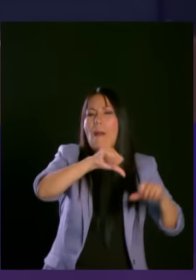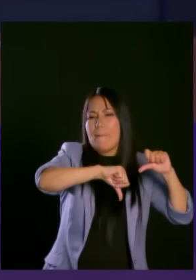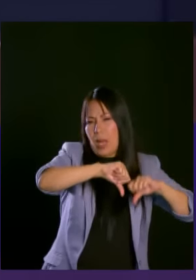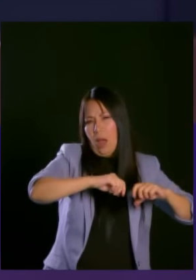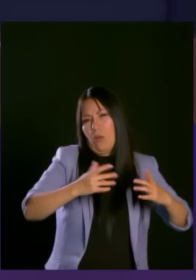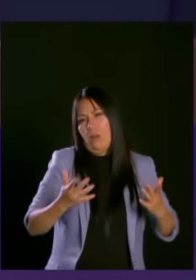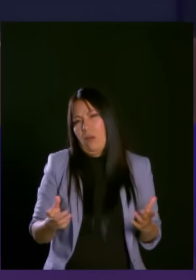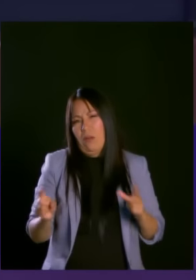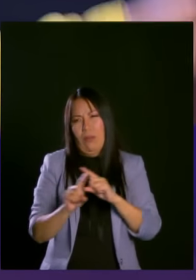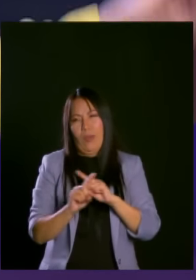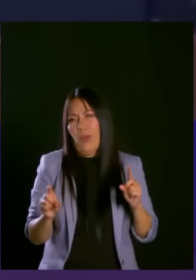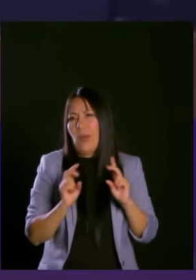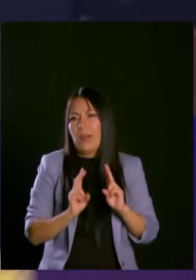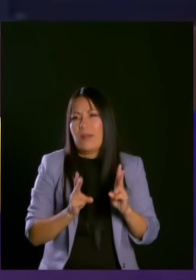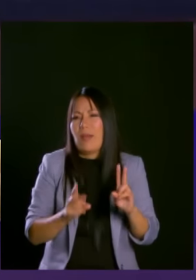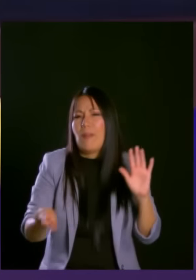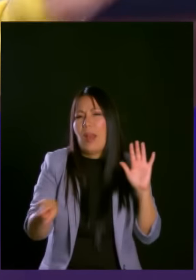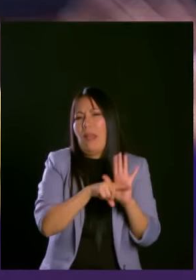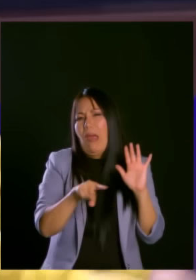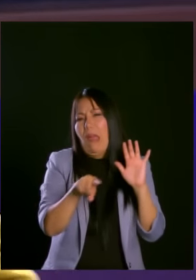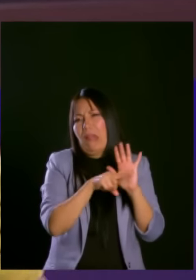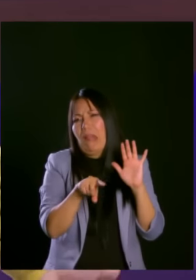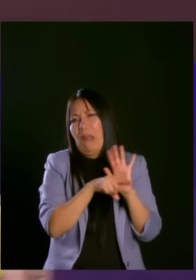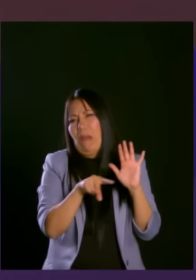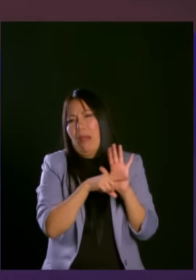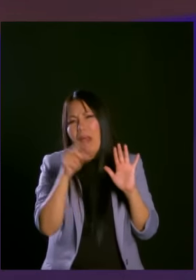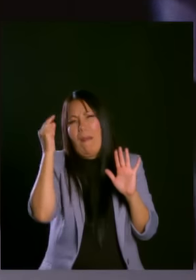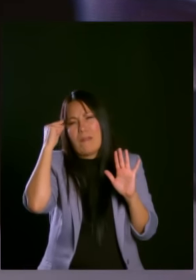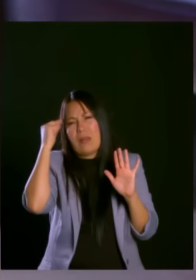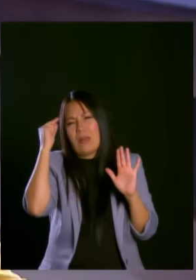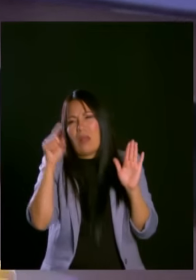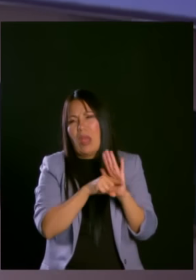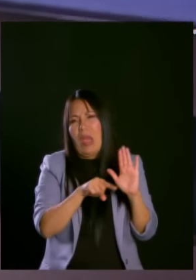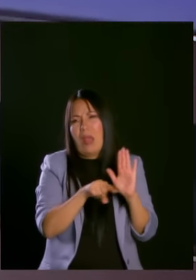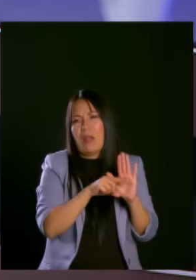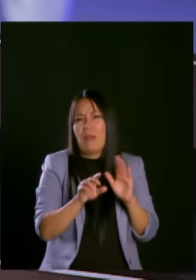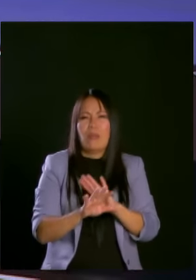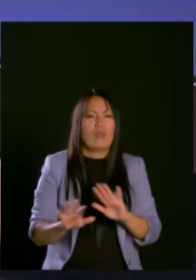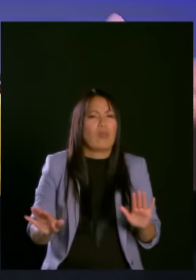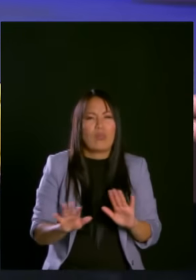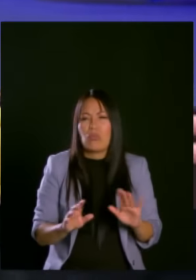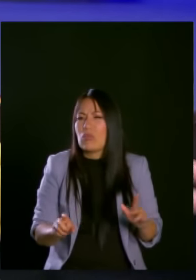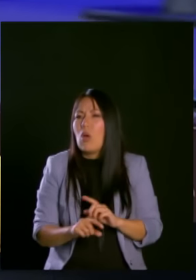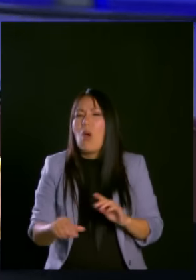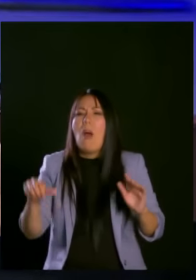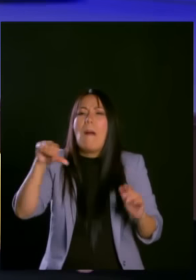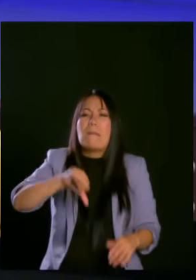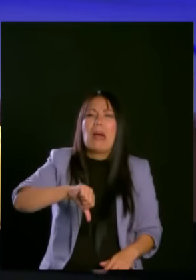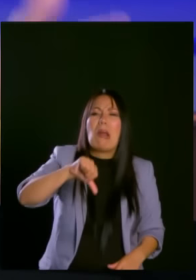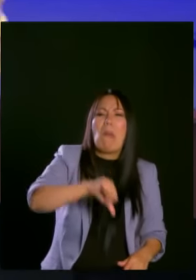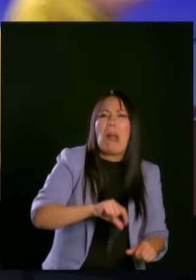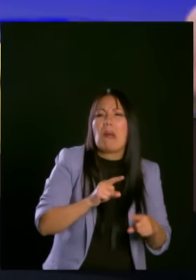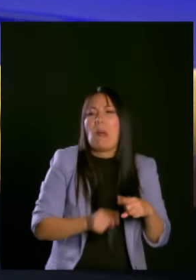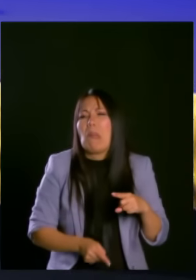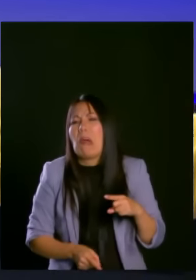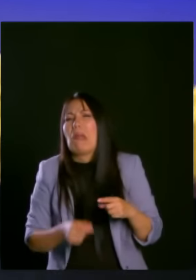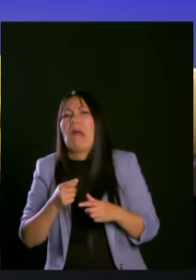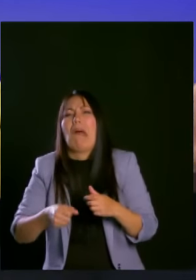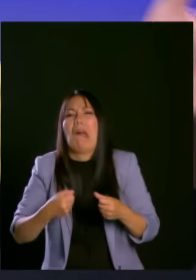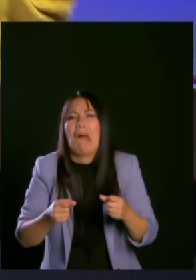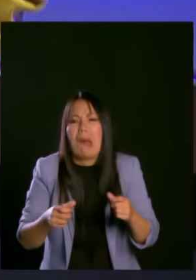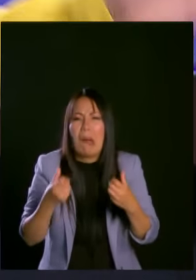ni siquiera imaginándolo te sale bien. No puede ser que te salga así. No sé si me estoy explicando. No sé si me estoy explicando. Si la palabra nos